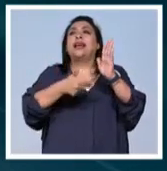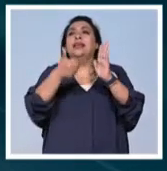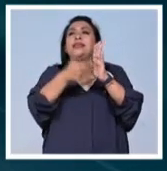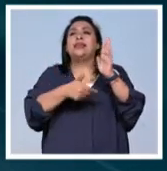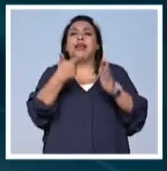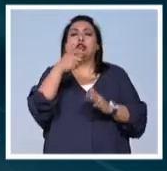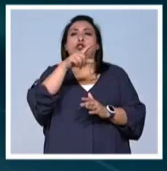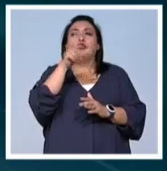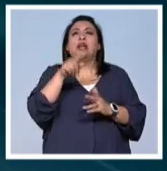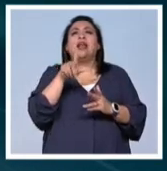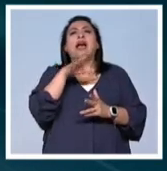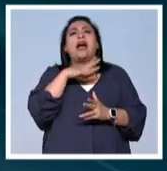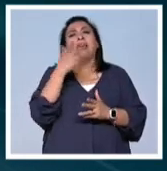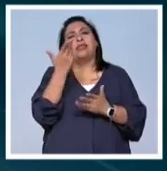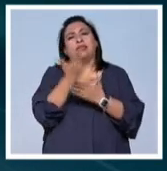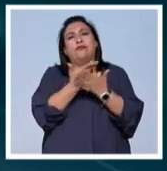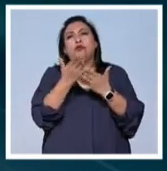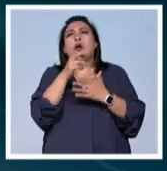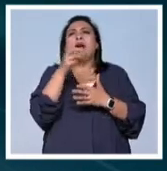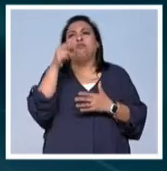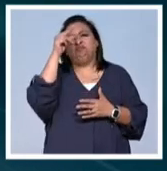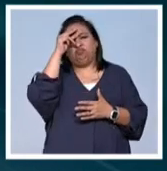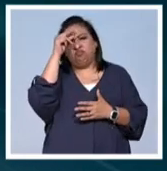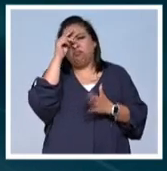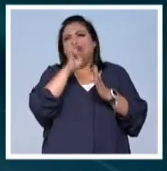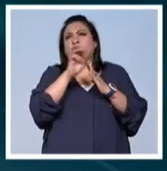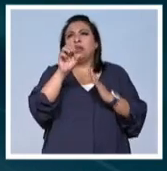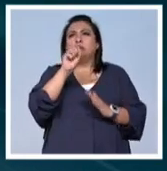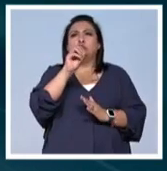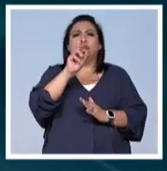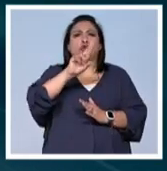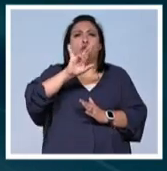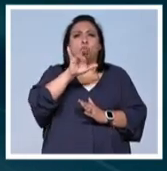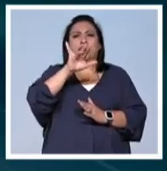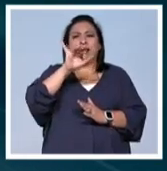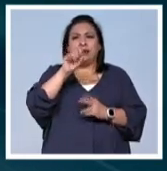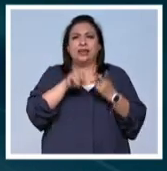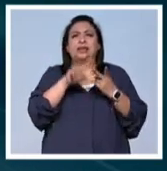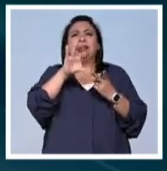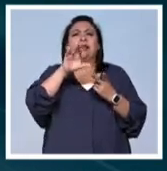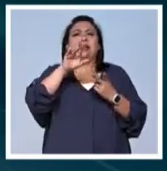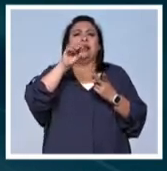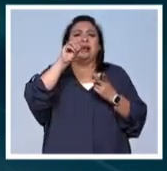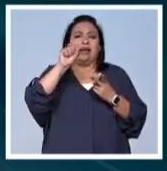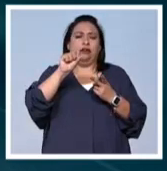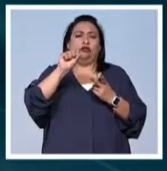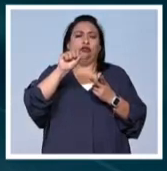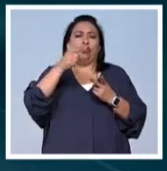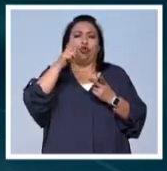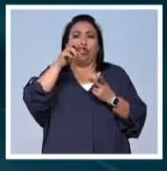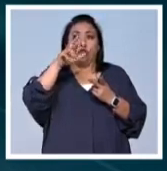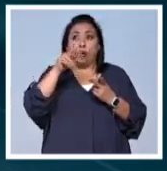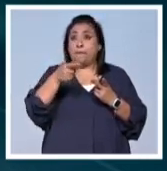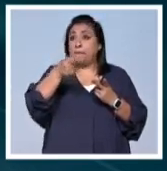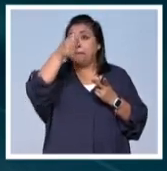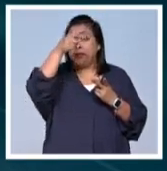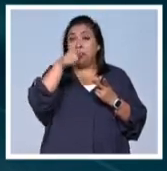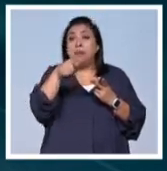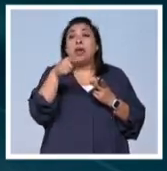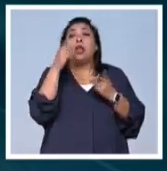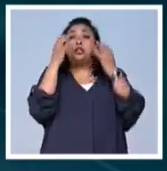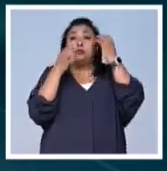de los González basando sus ilustraciones en intelectuales como Sor Juana Inés de la Cruz o Carlos de Góngora por primera vez